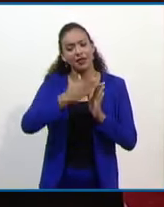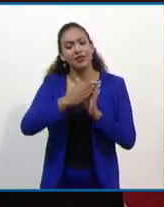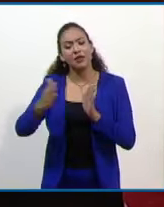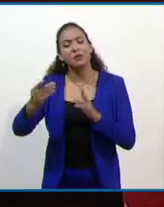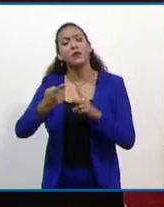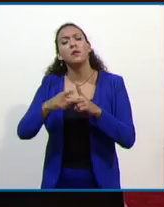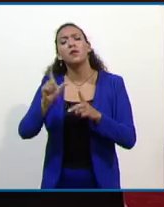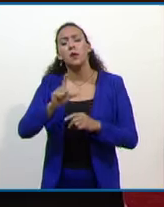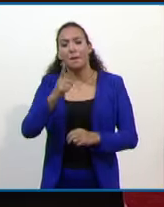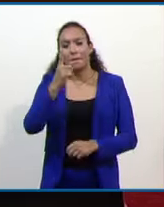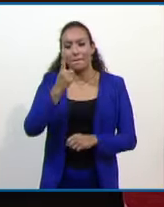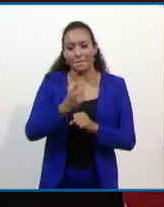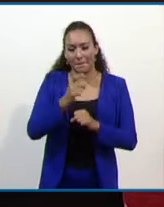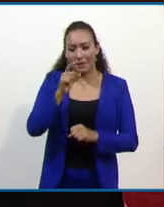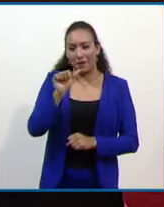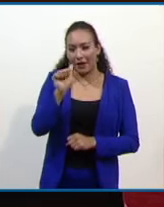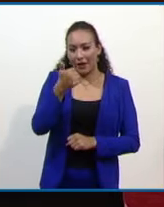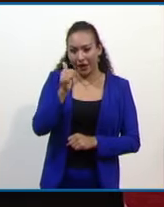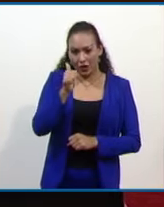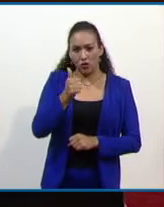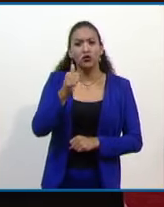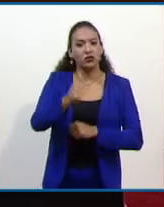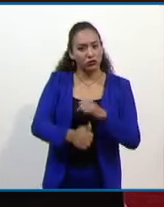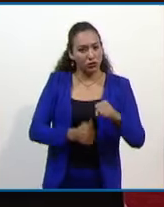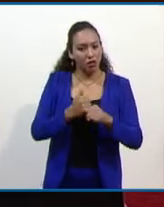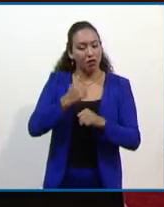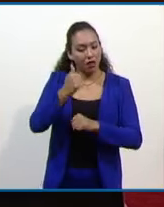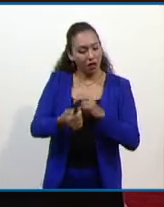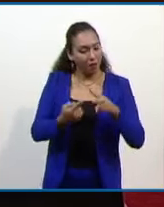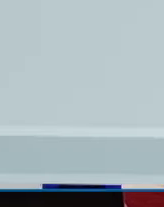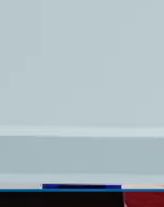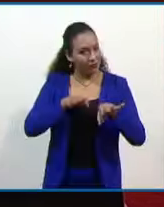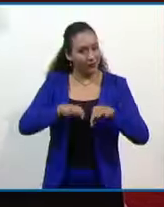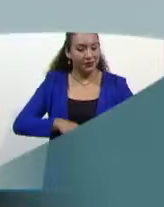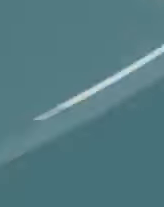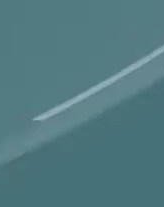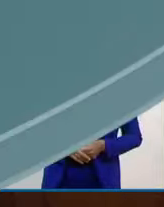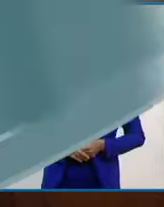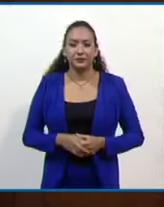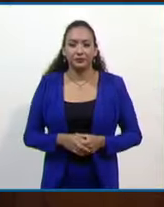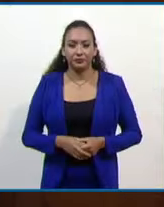el primer día hábil del mes de agosto de cada año.